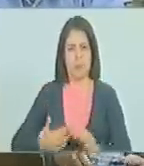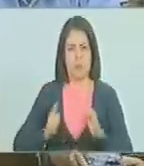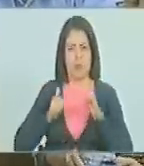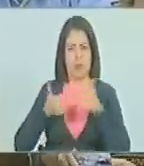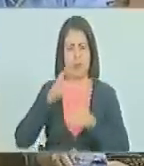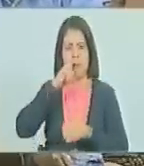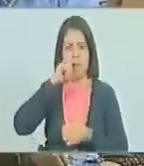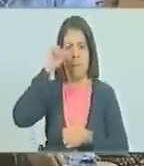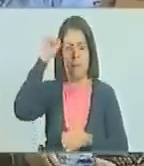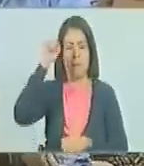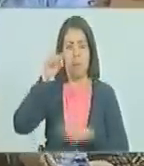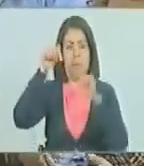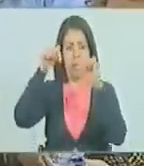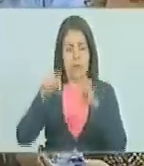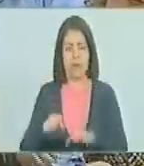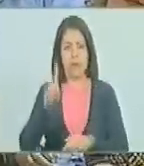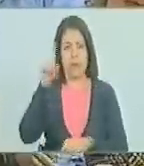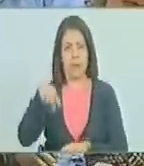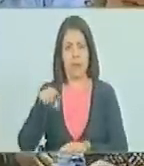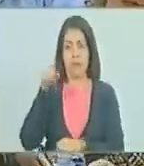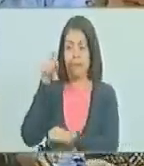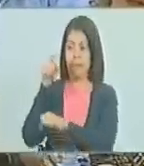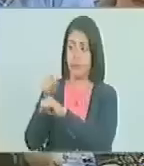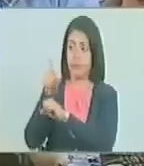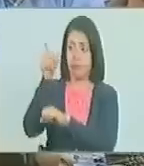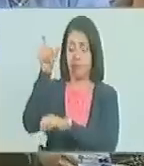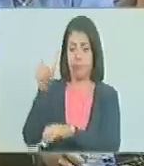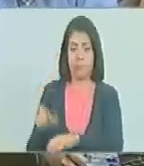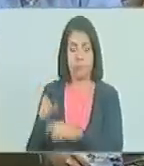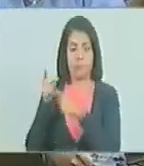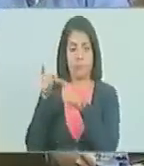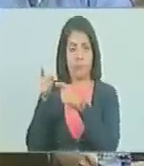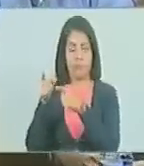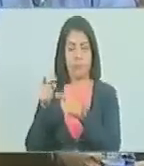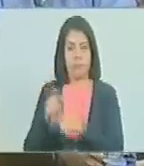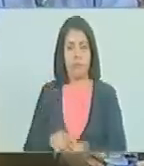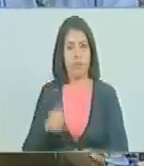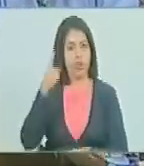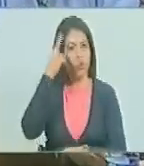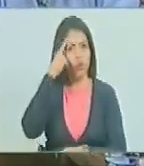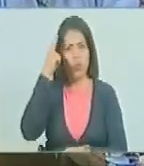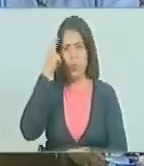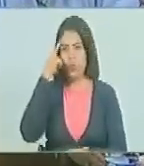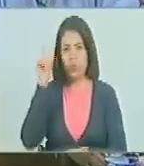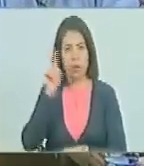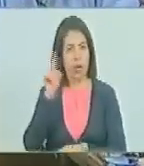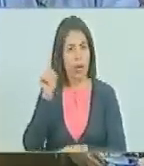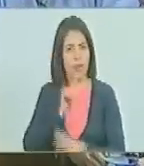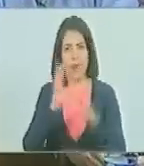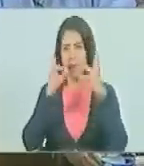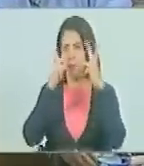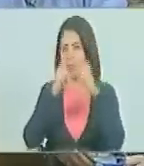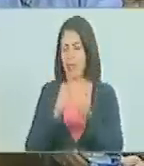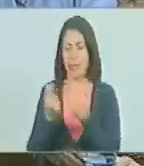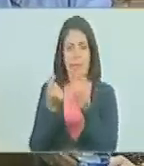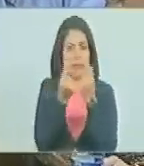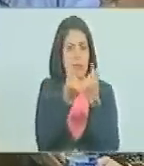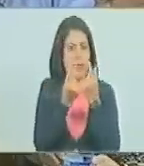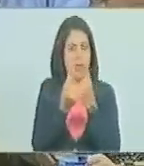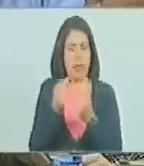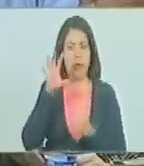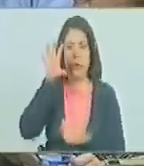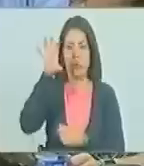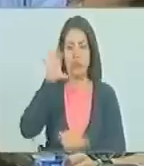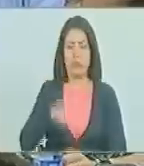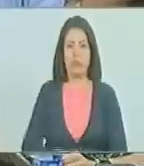Maduro, a quien también hemos señalado que no ha sabido administrar bien los recursos del